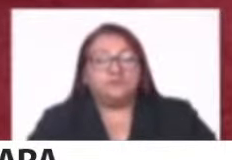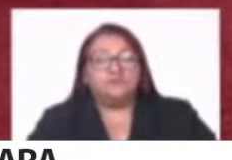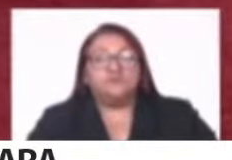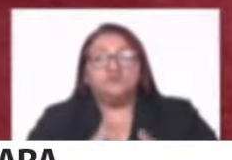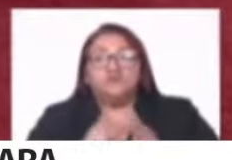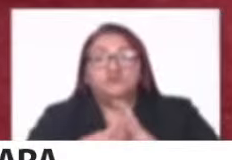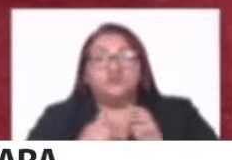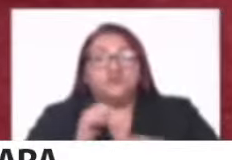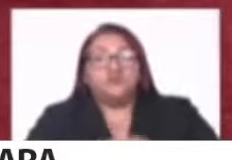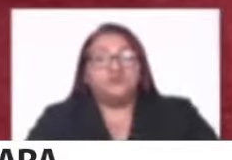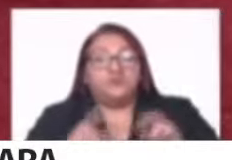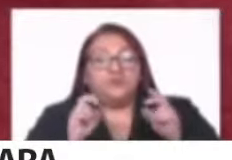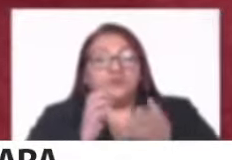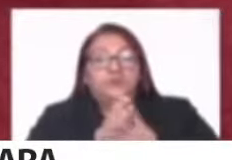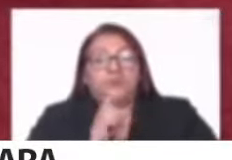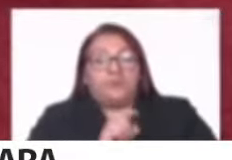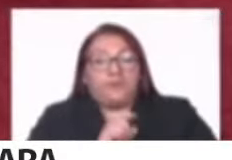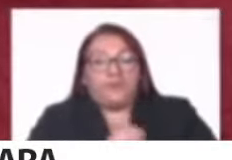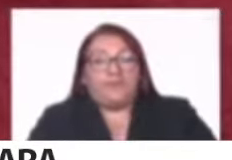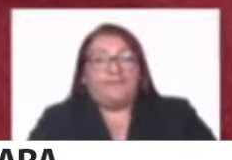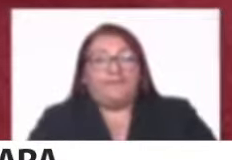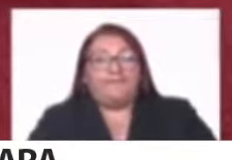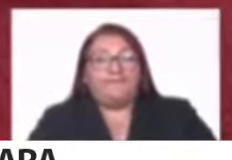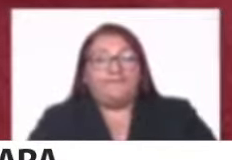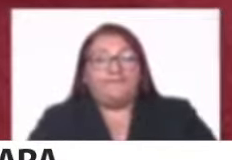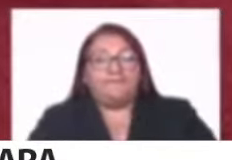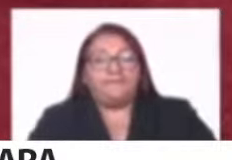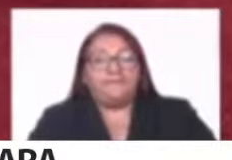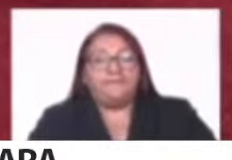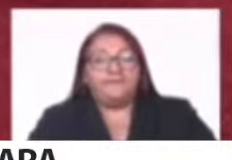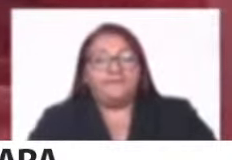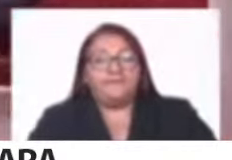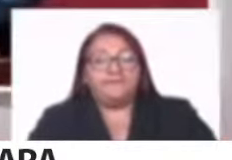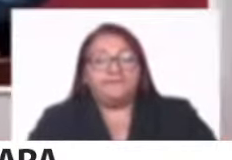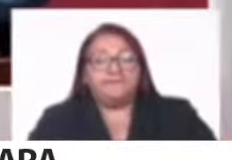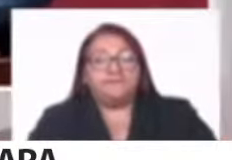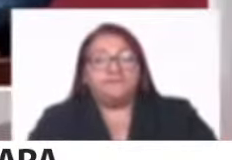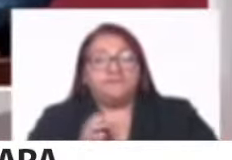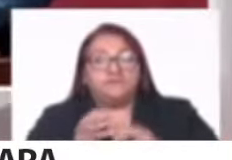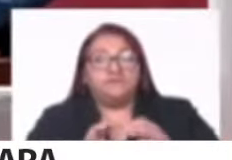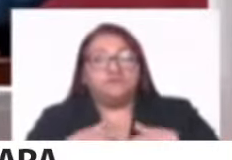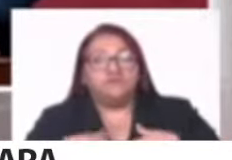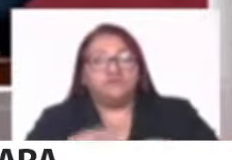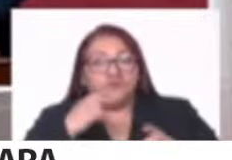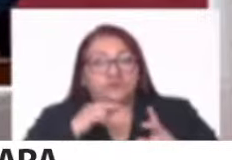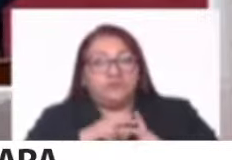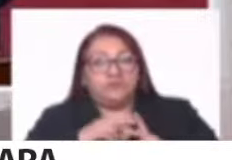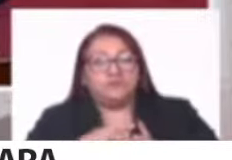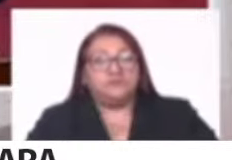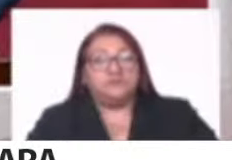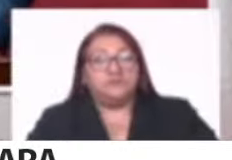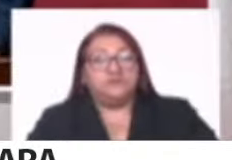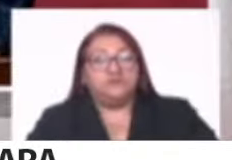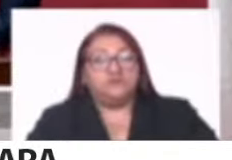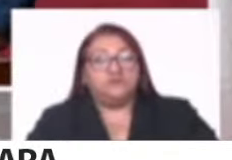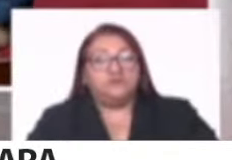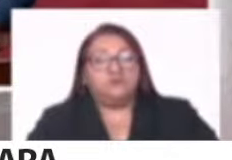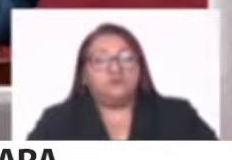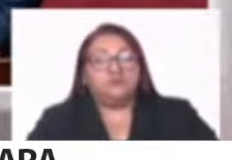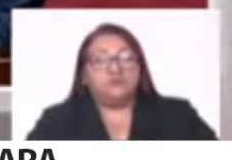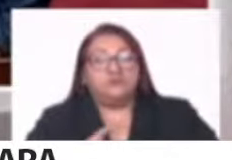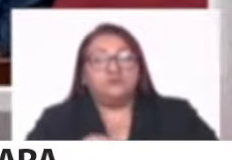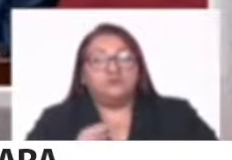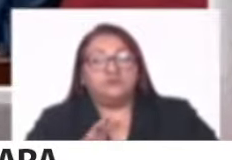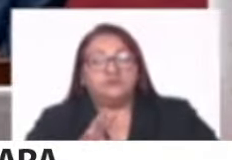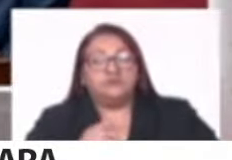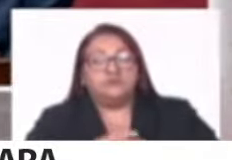a educación, el presupuesto, tal como podemos observar, del 2024